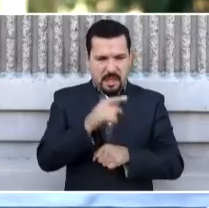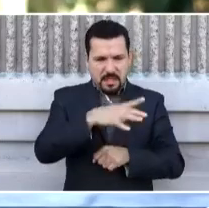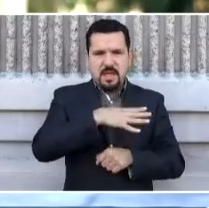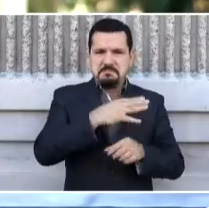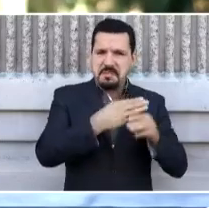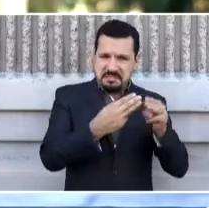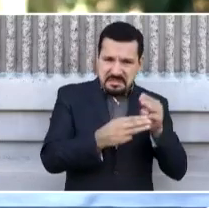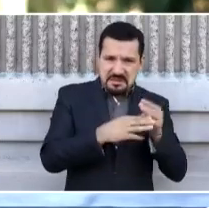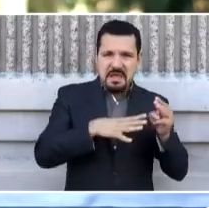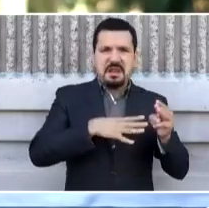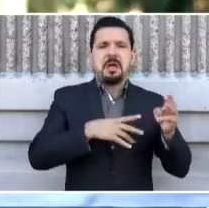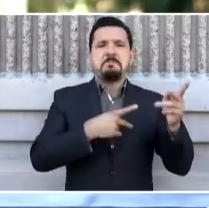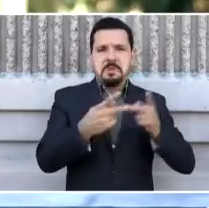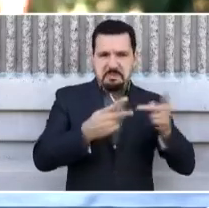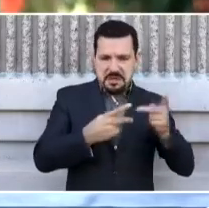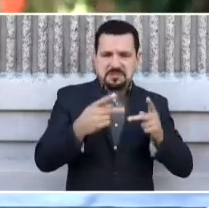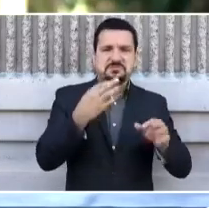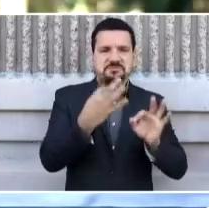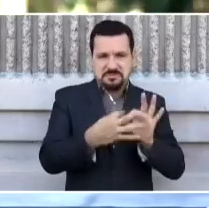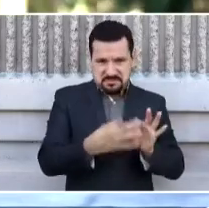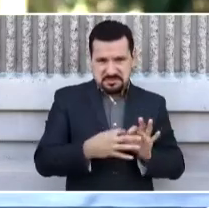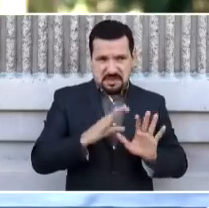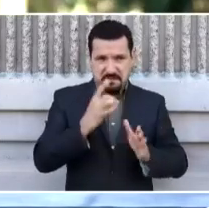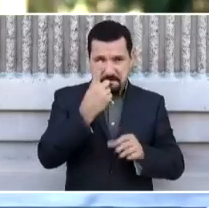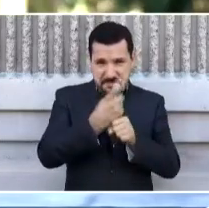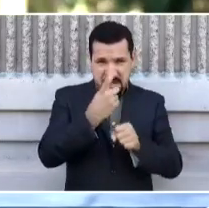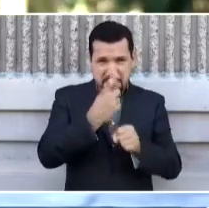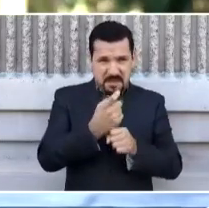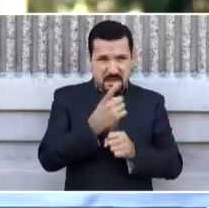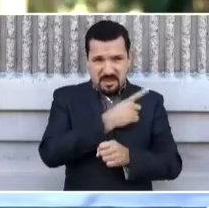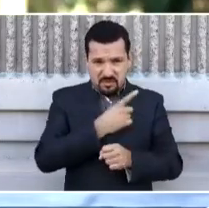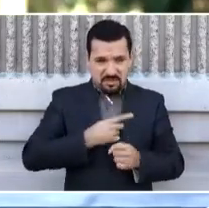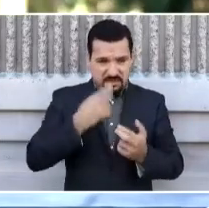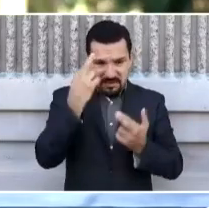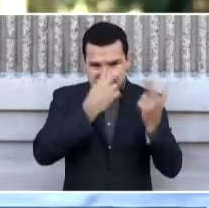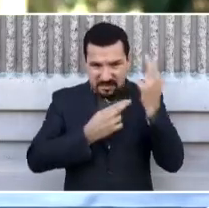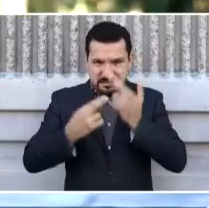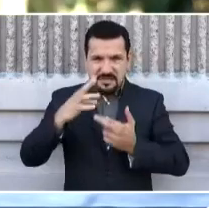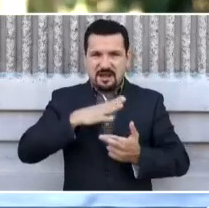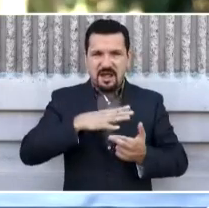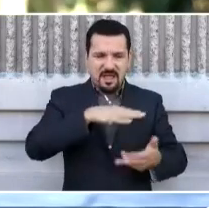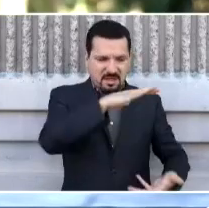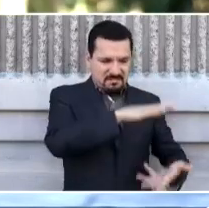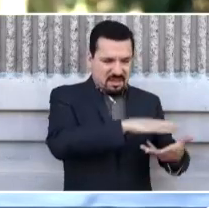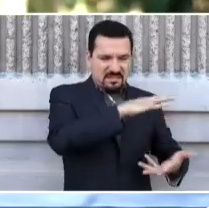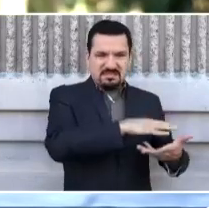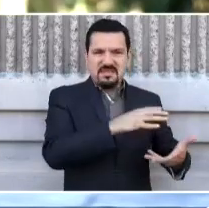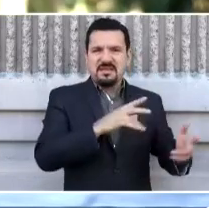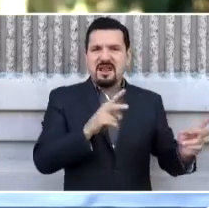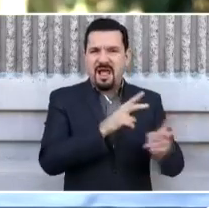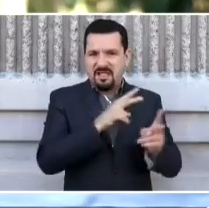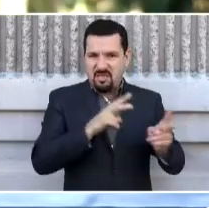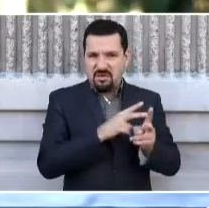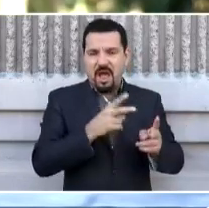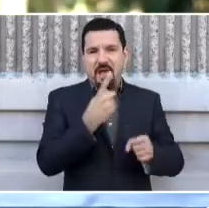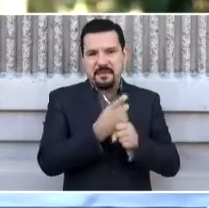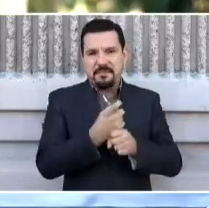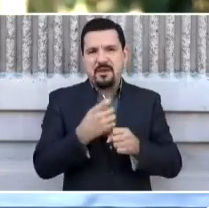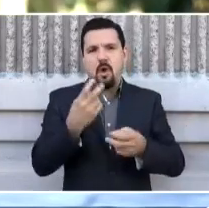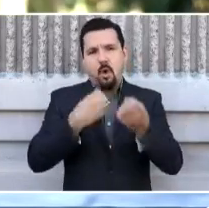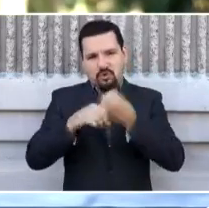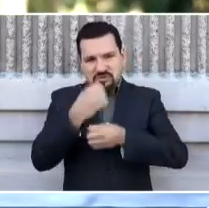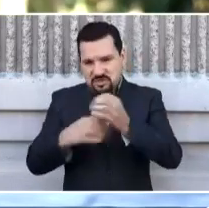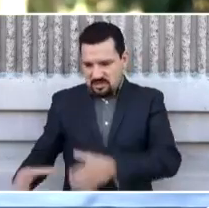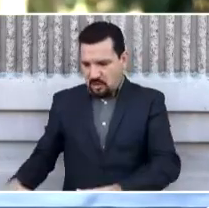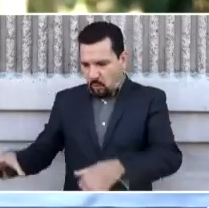hacerlo. Lo primero que se tienen que revisar, obviamente, al tener un ventilador, pues son las líneas de aire, las líneas de oxígeno, todo lo que